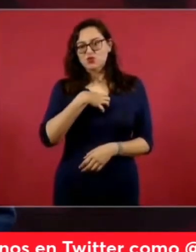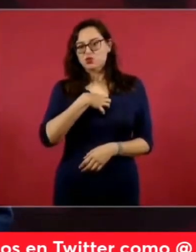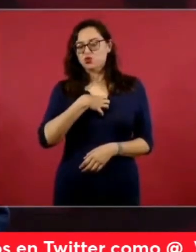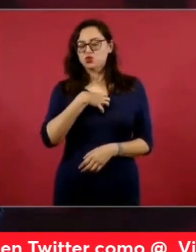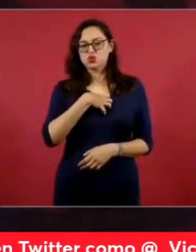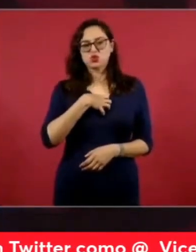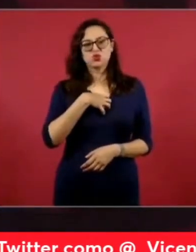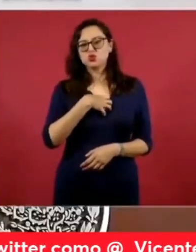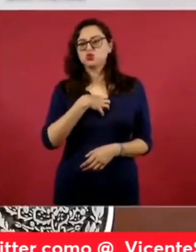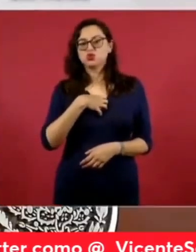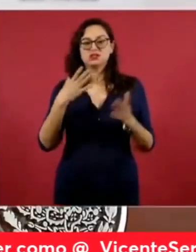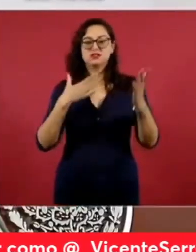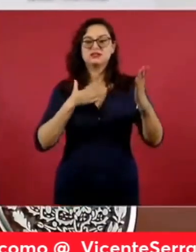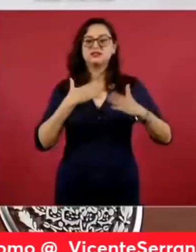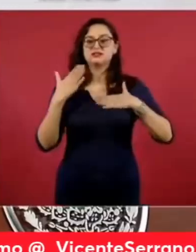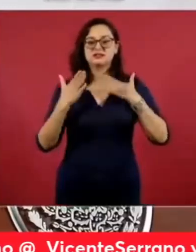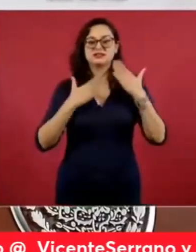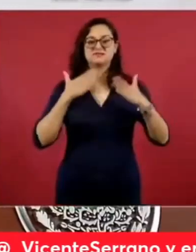utilizando